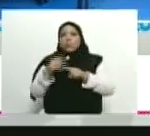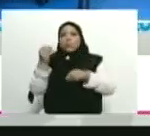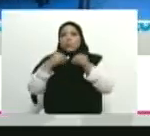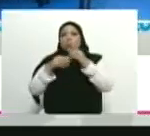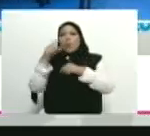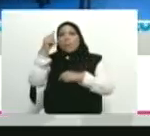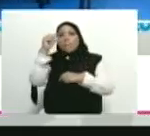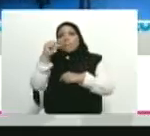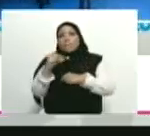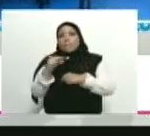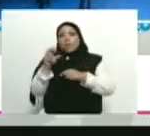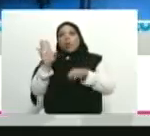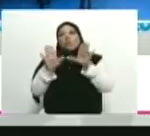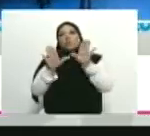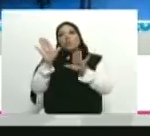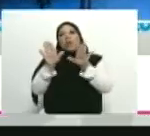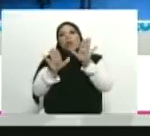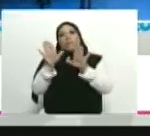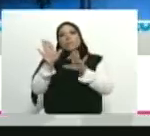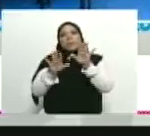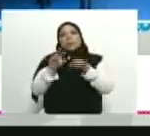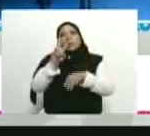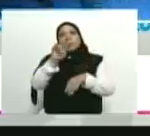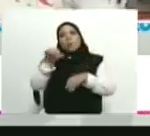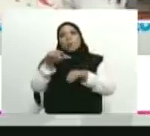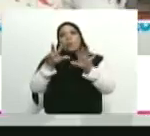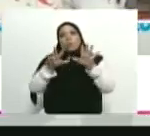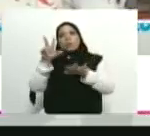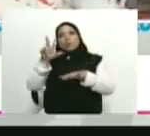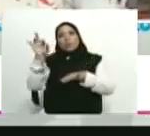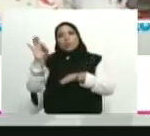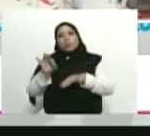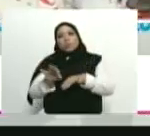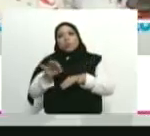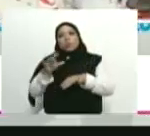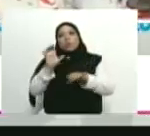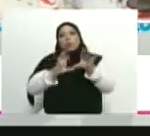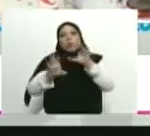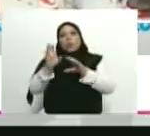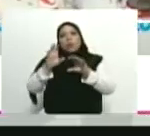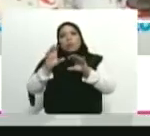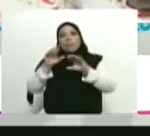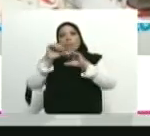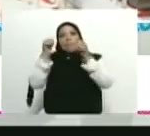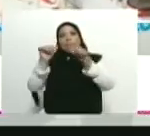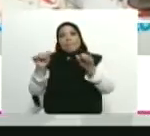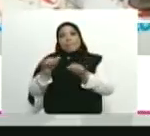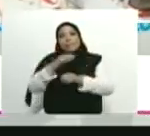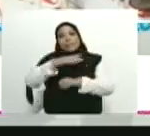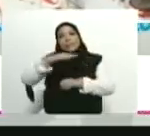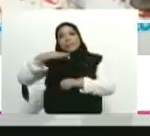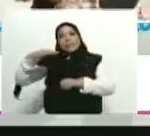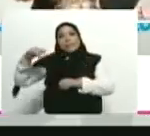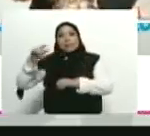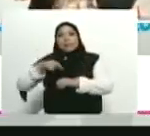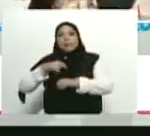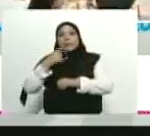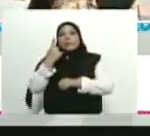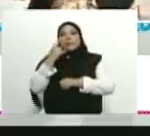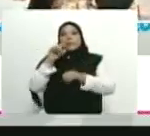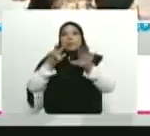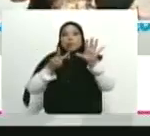bajos. En turismo también tenemos un 2,28%, en las ciencias del agro y del mar, que es importante también, tenemos